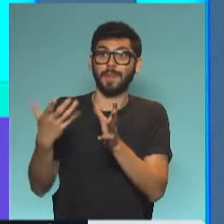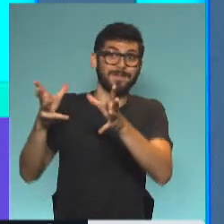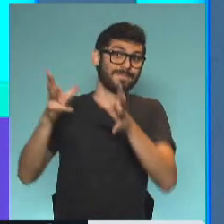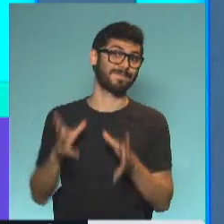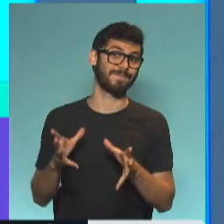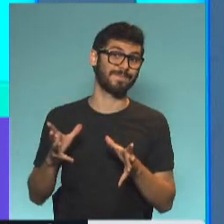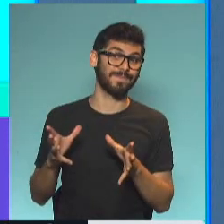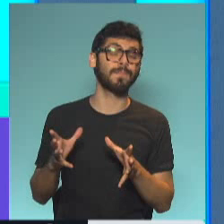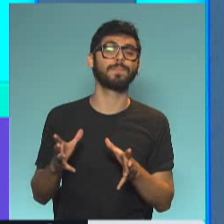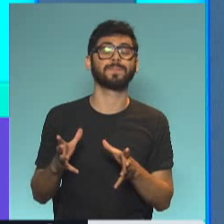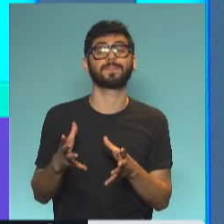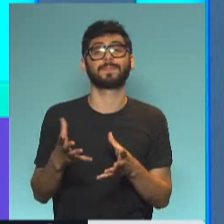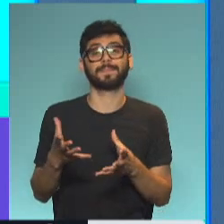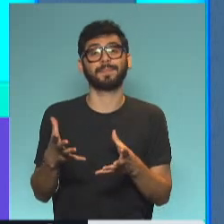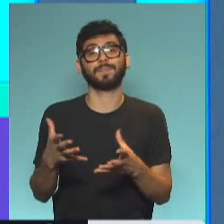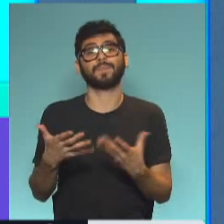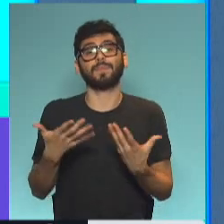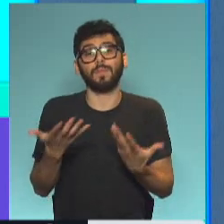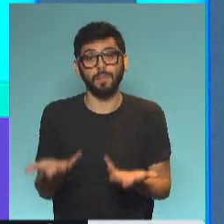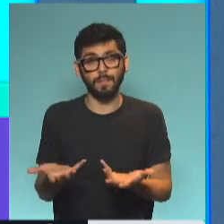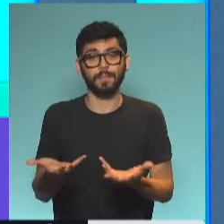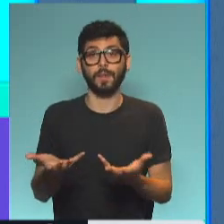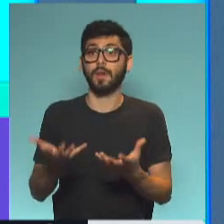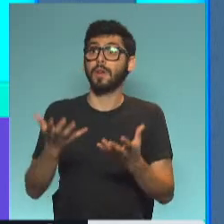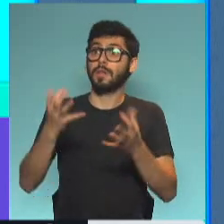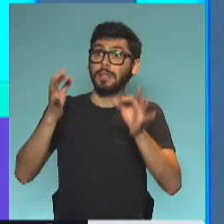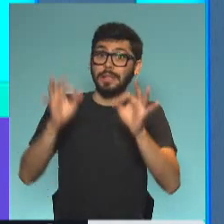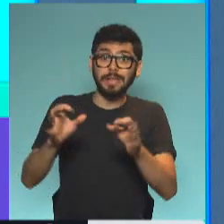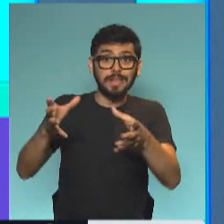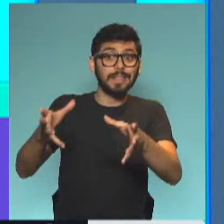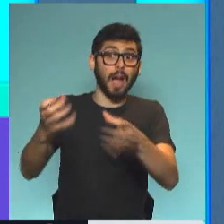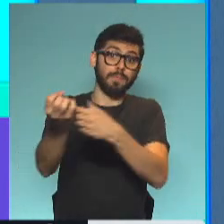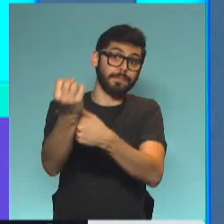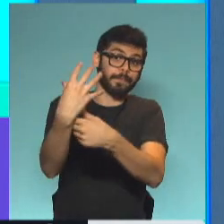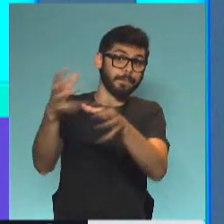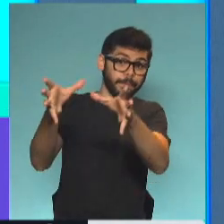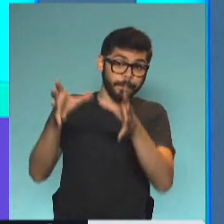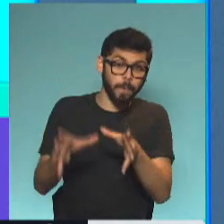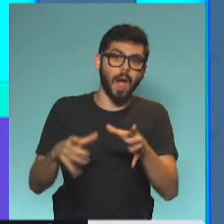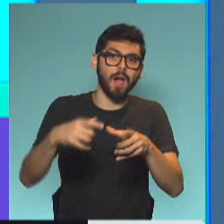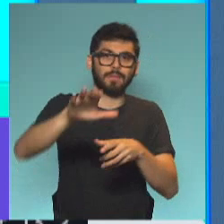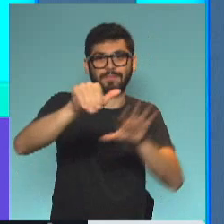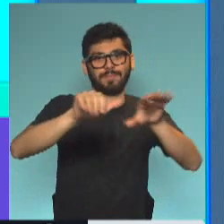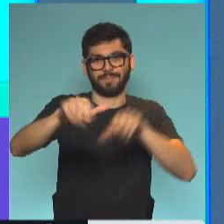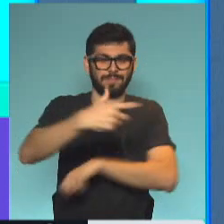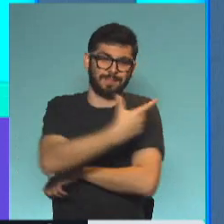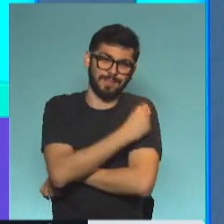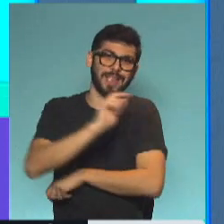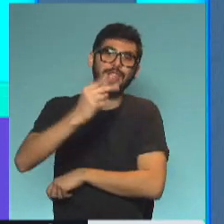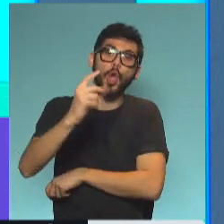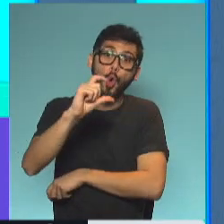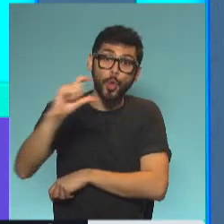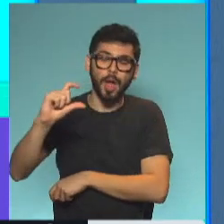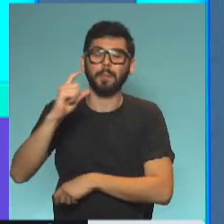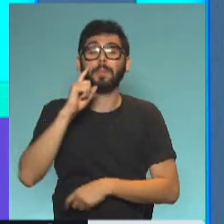país y es por eso que apenas entre vamos a terminar de completar los esquemas sin embargo vale la pena recalcar que